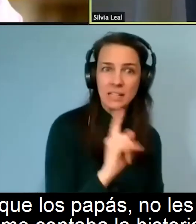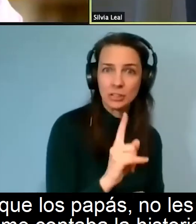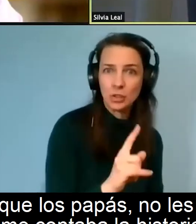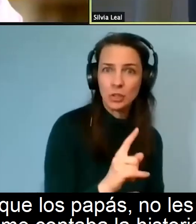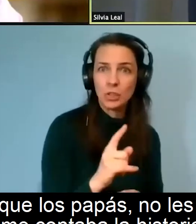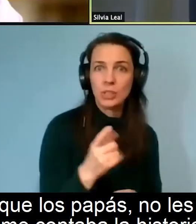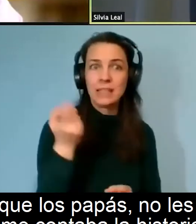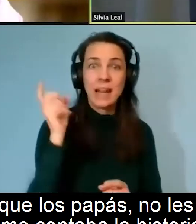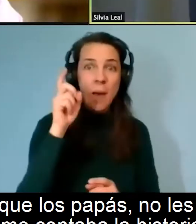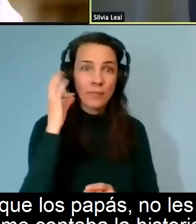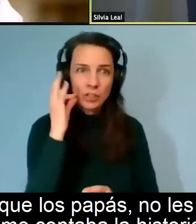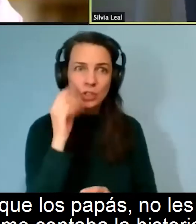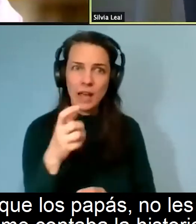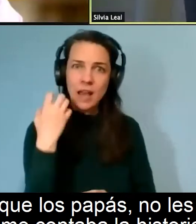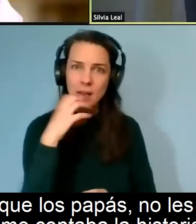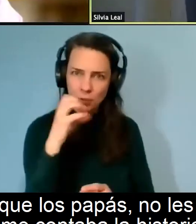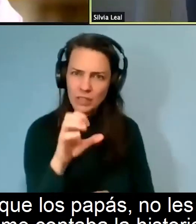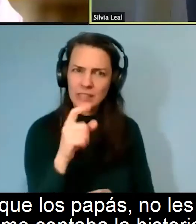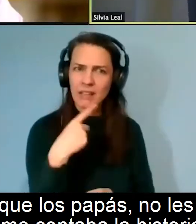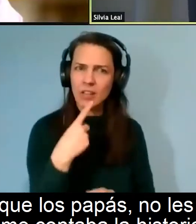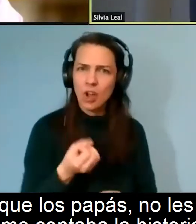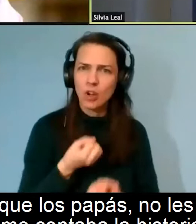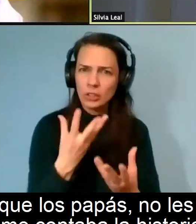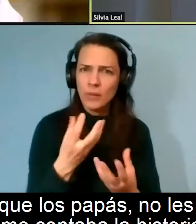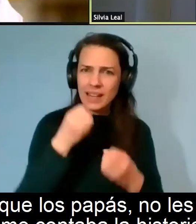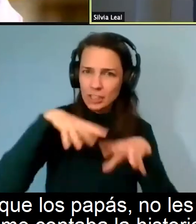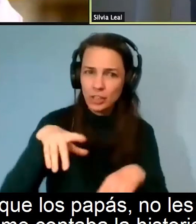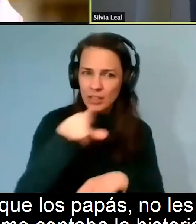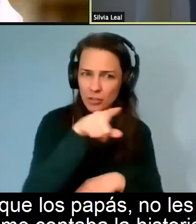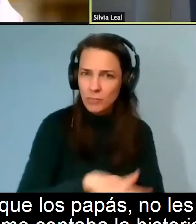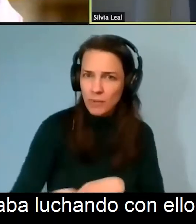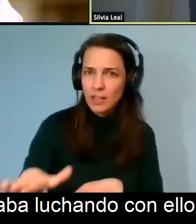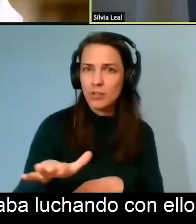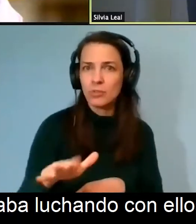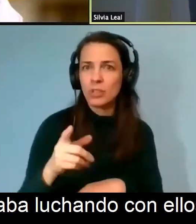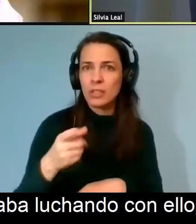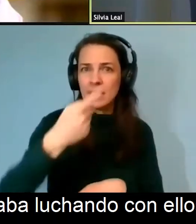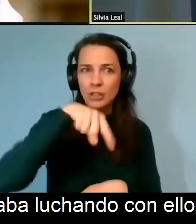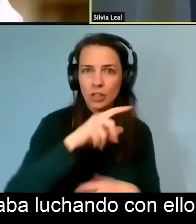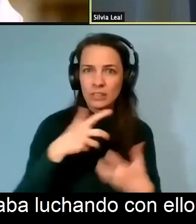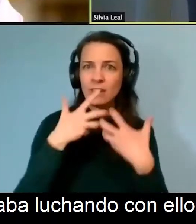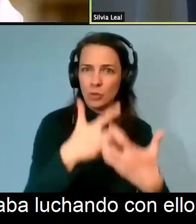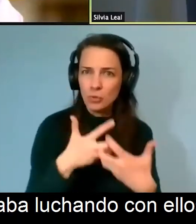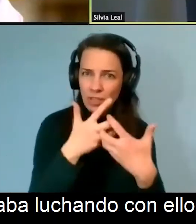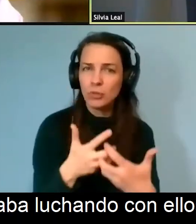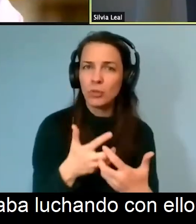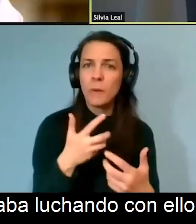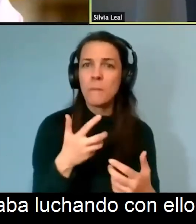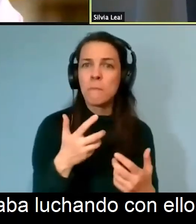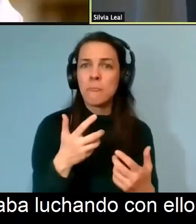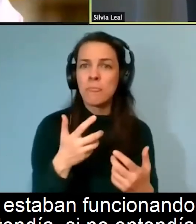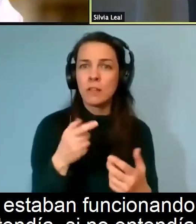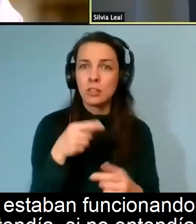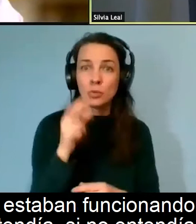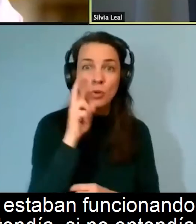Y la profesora pues se quejaba, ¿no? Y me contaba la historia de estos pequeñajos, ¿no? Y, bueno, todo lo que estaba luchando con ellos y demás. Y